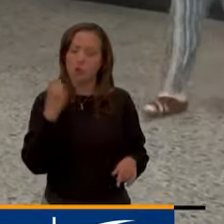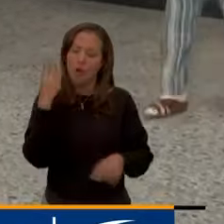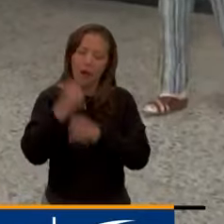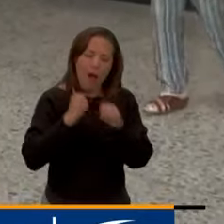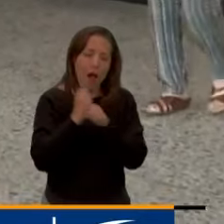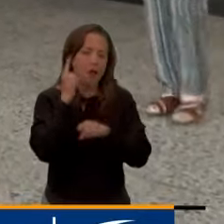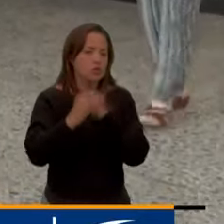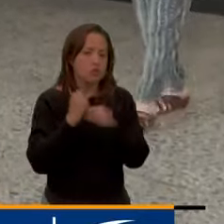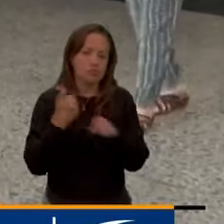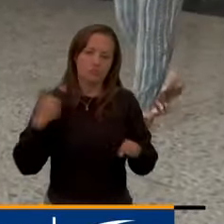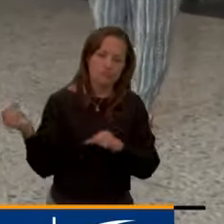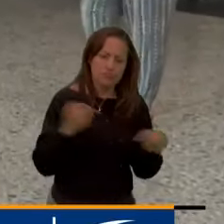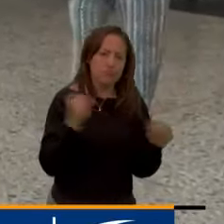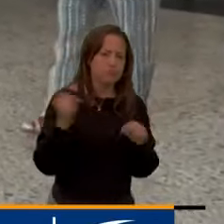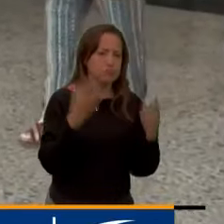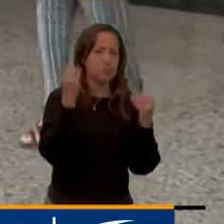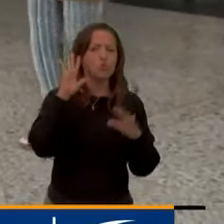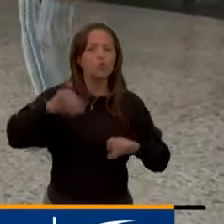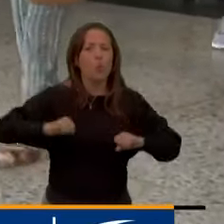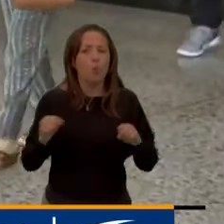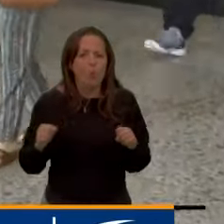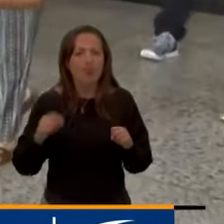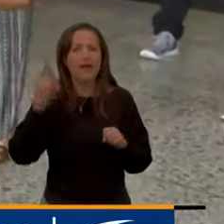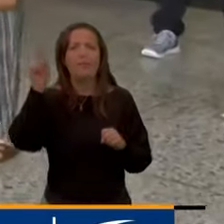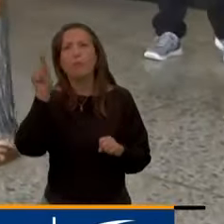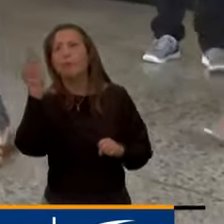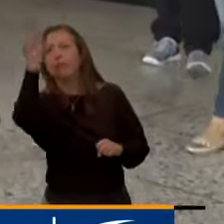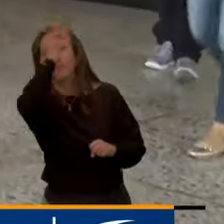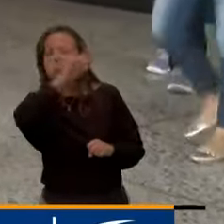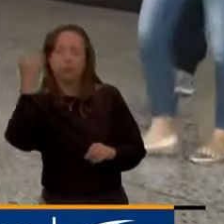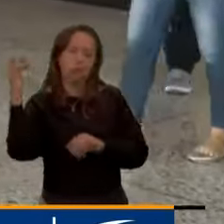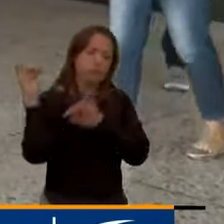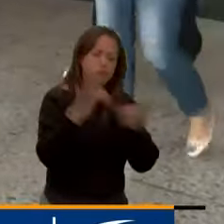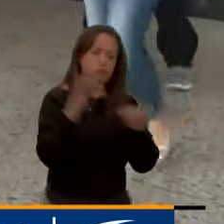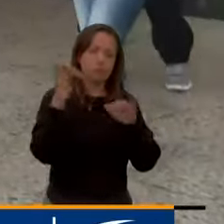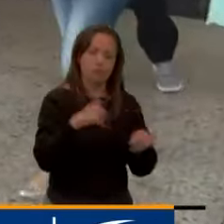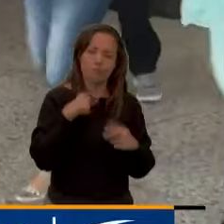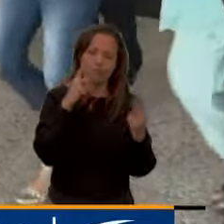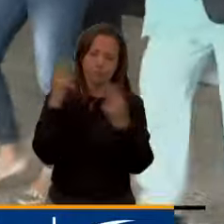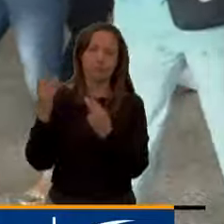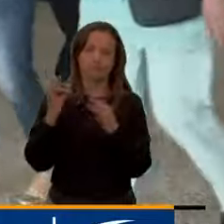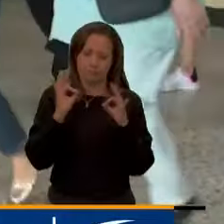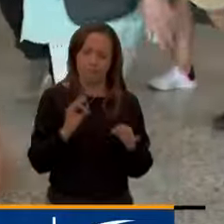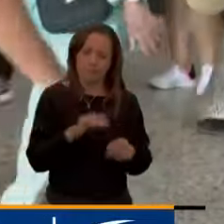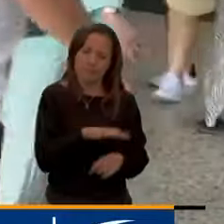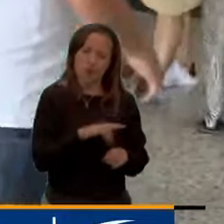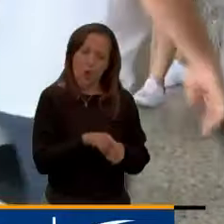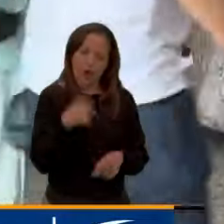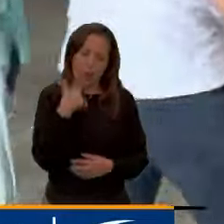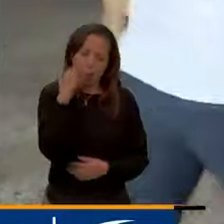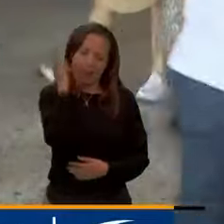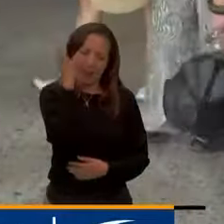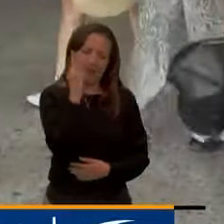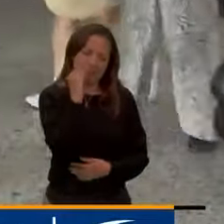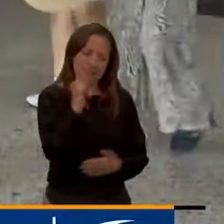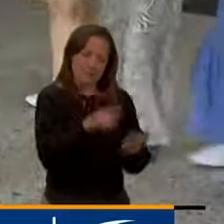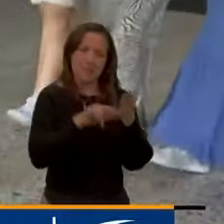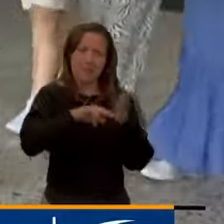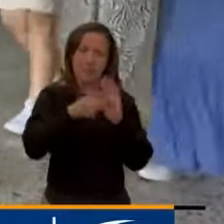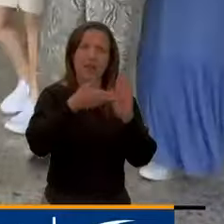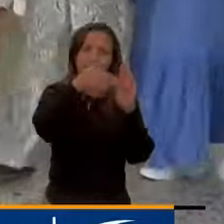venimos tanto bogotanos como de otras partes del mundo, los he visto acá. Entonces eso como queda de testimonio que mi Dios